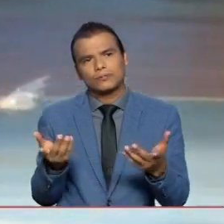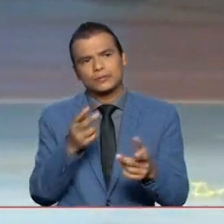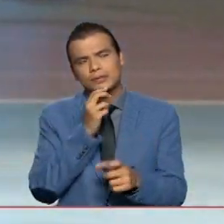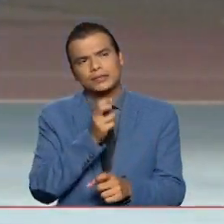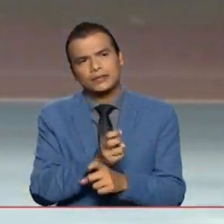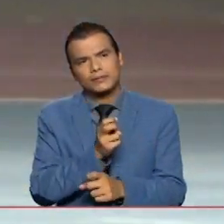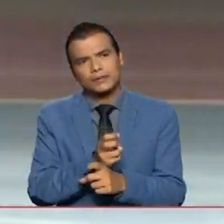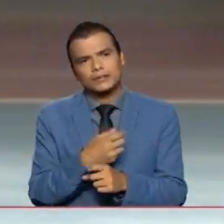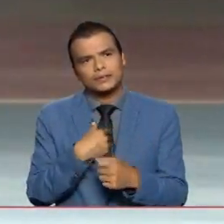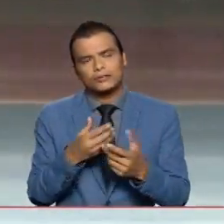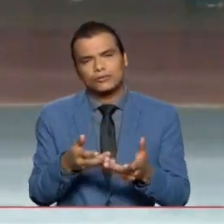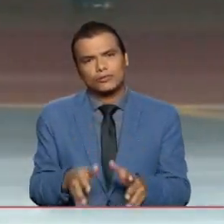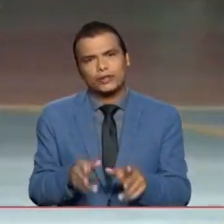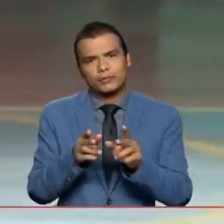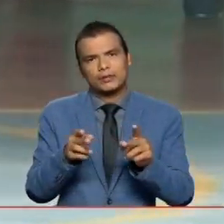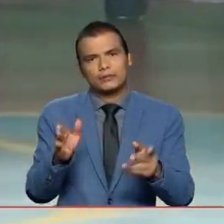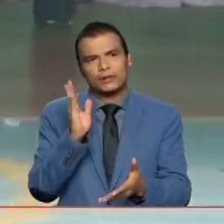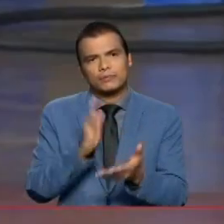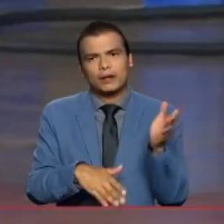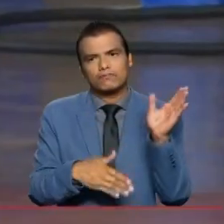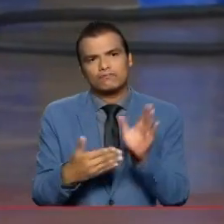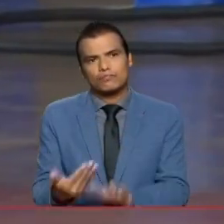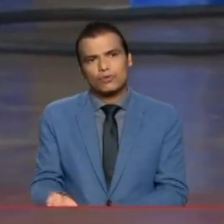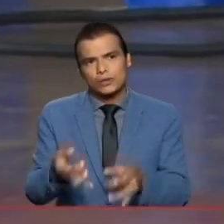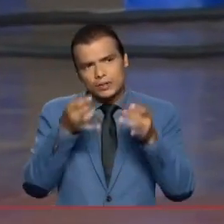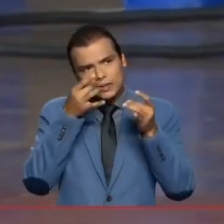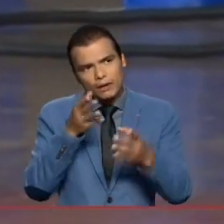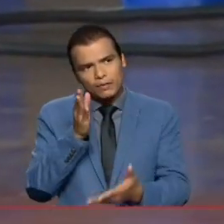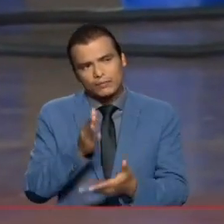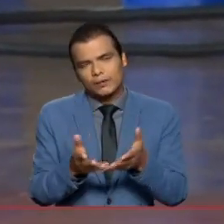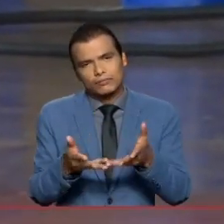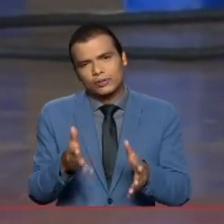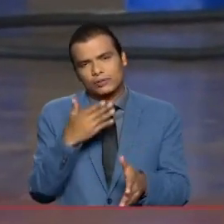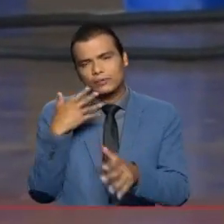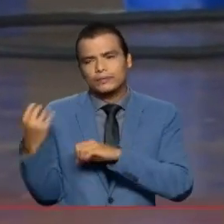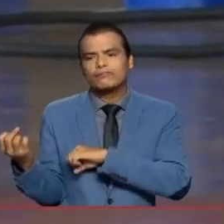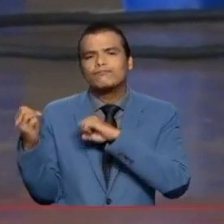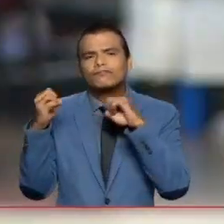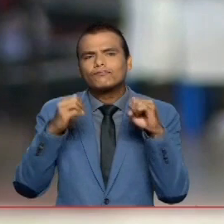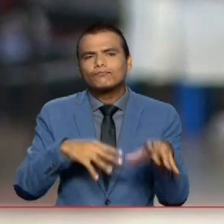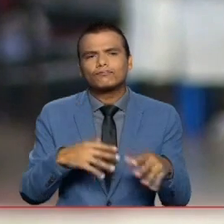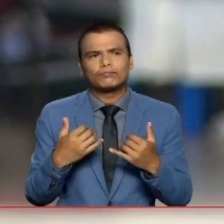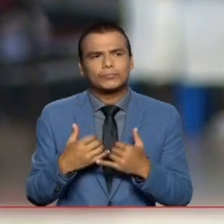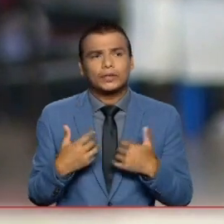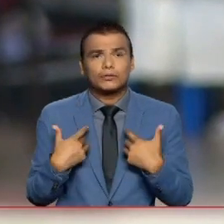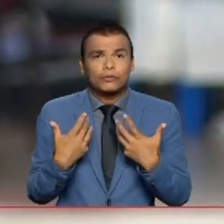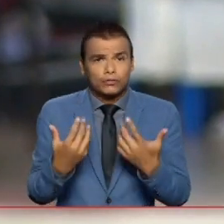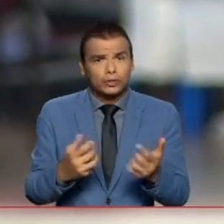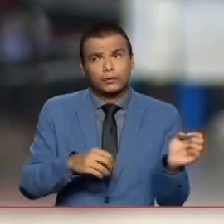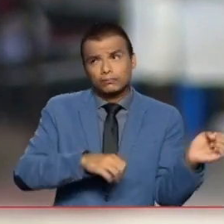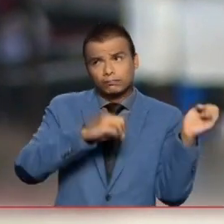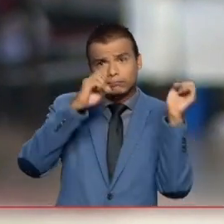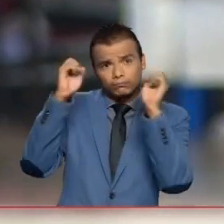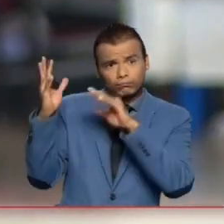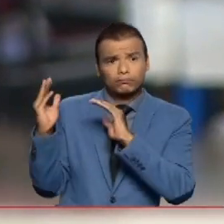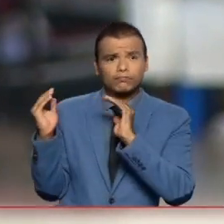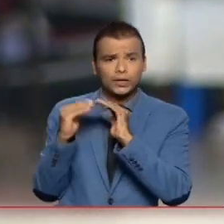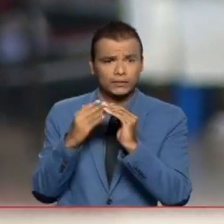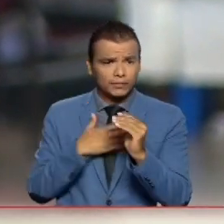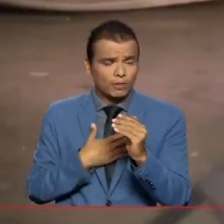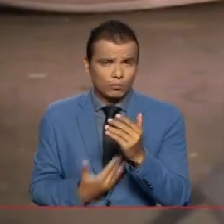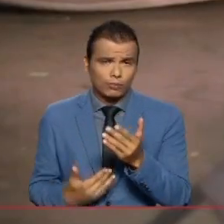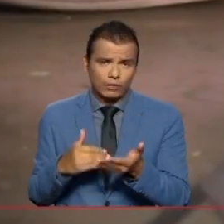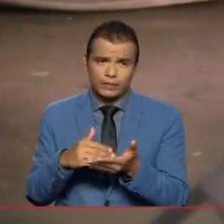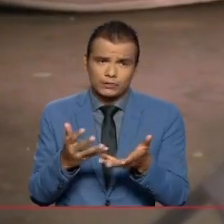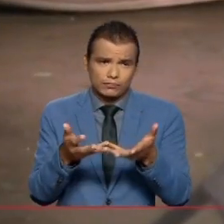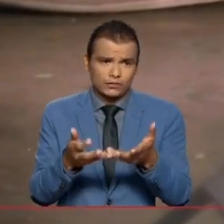alguien se vaya a morir antes que suceda el tiro, tocó que desplazarnos. Tenemos las ganas de retornar a nuestro territorio,